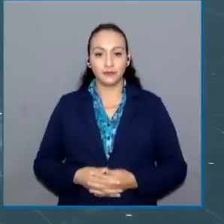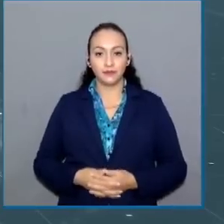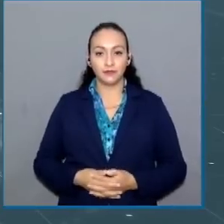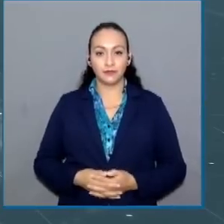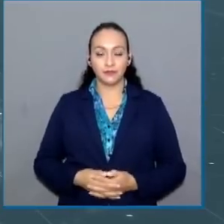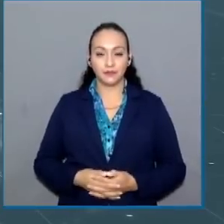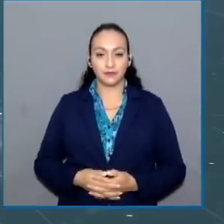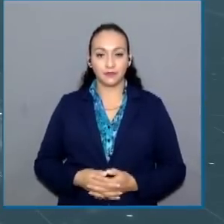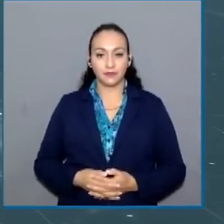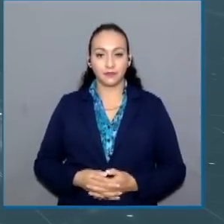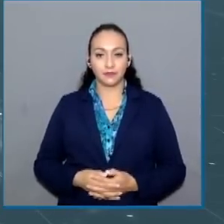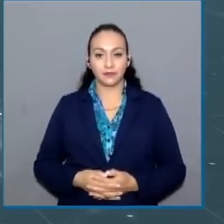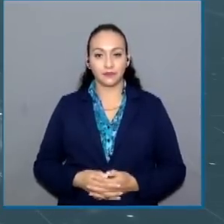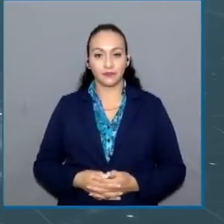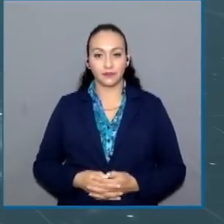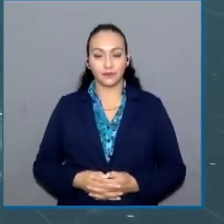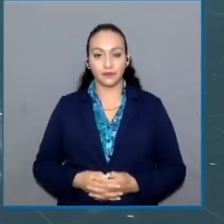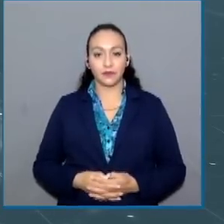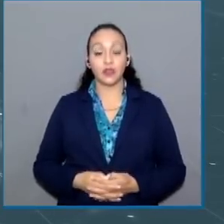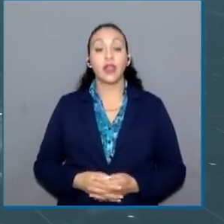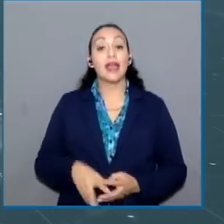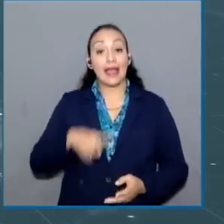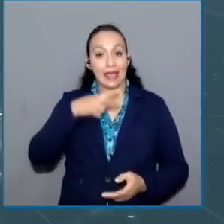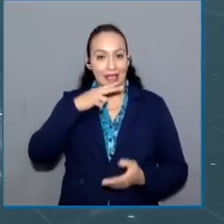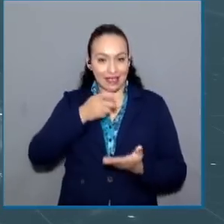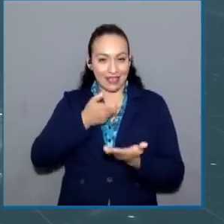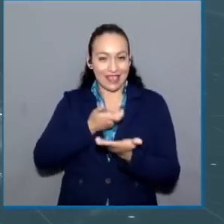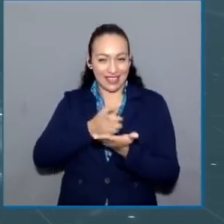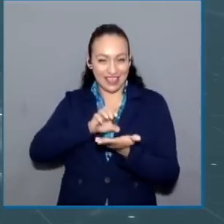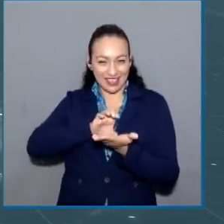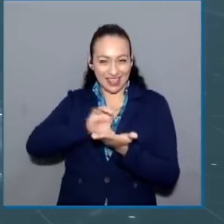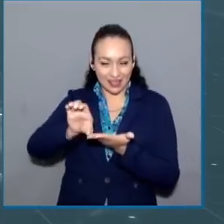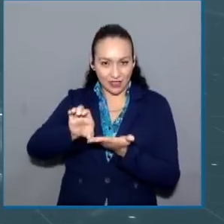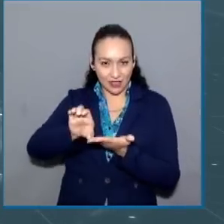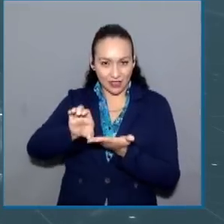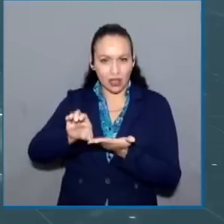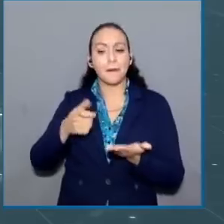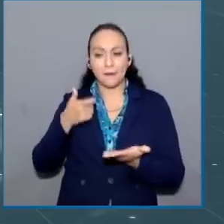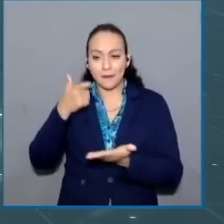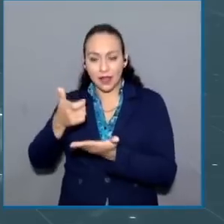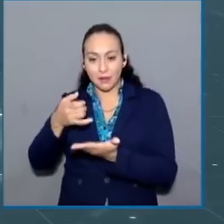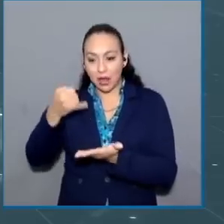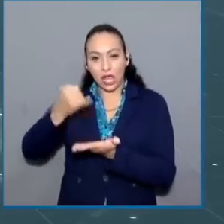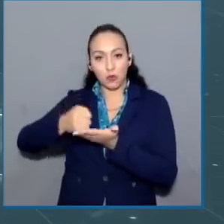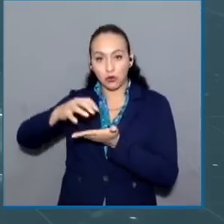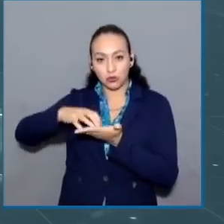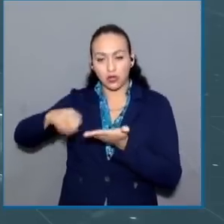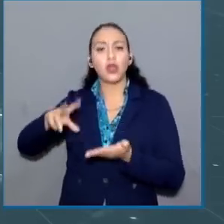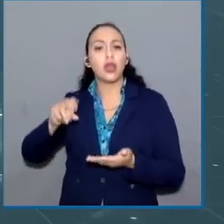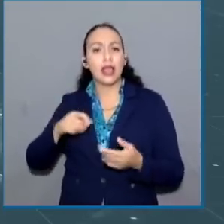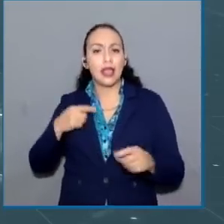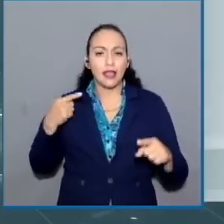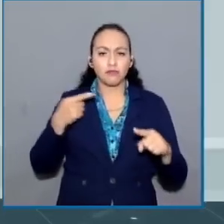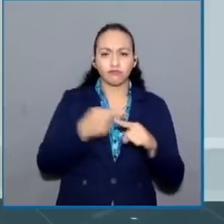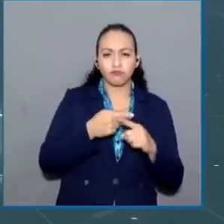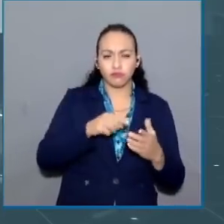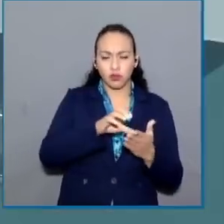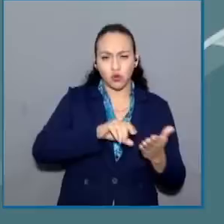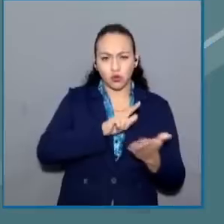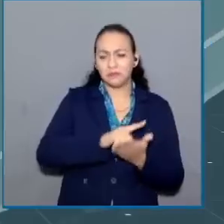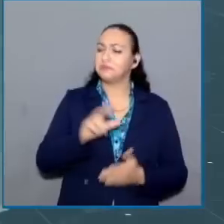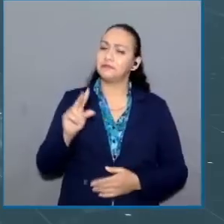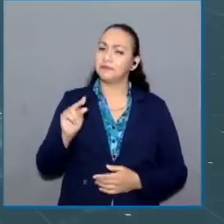Entregar el aguinaldo a los trabajadores sin deducción de impuestos no viola la Constitución, estableció la segunda sala.